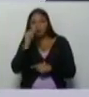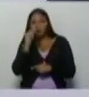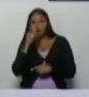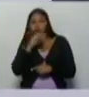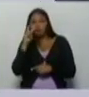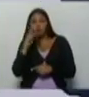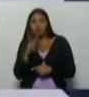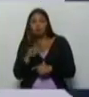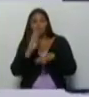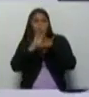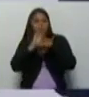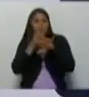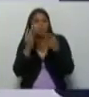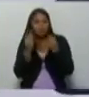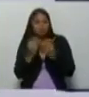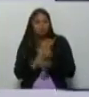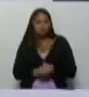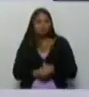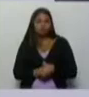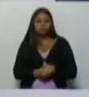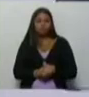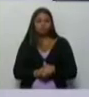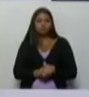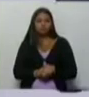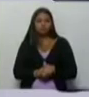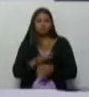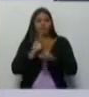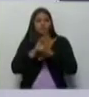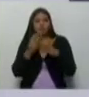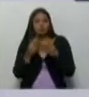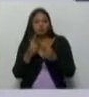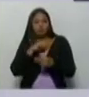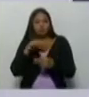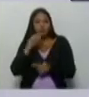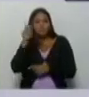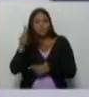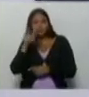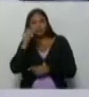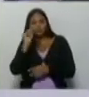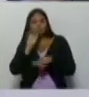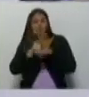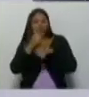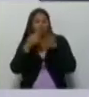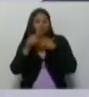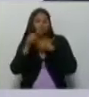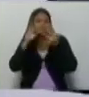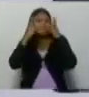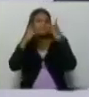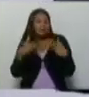tenemos que estar en correspondencia. Así como protegemos la propiedad intelectual de los venezolanos, también protegemos la propiedad intelectual de